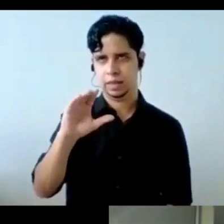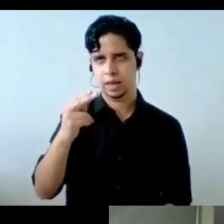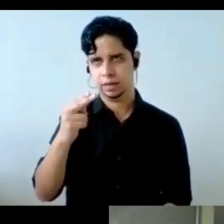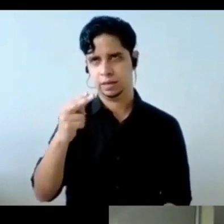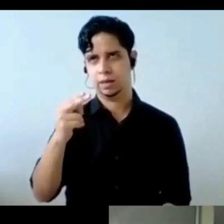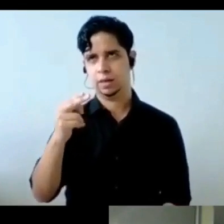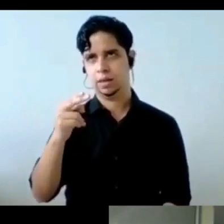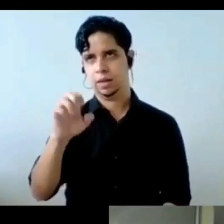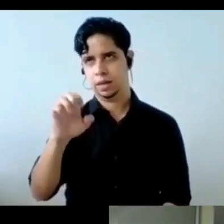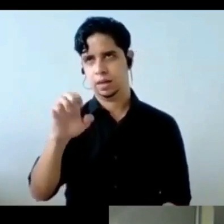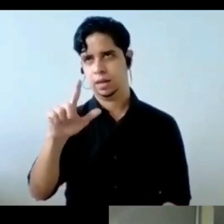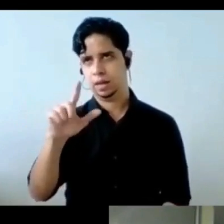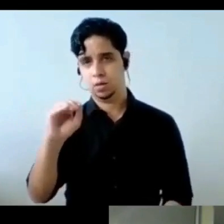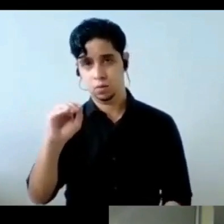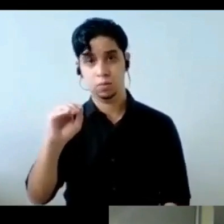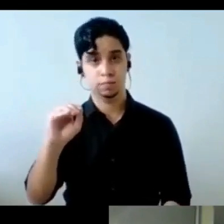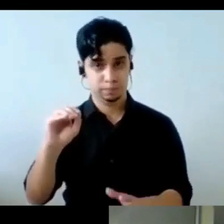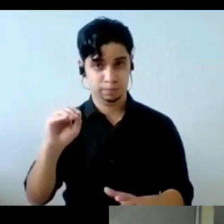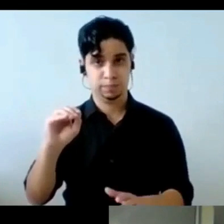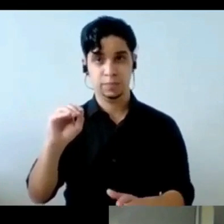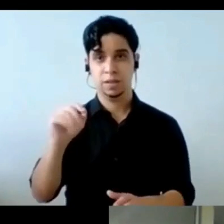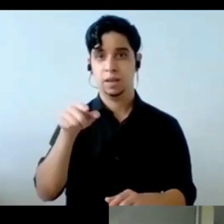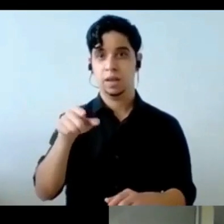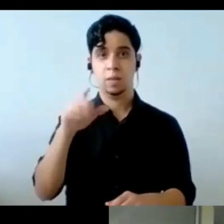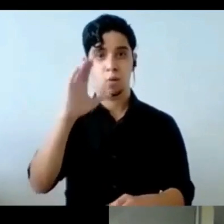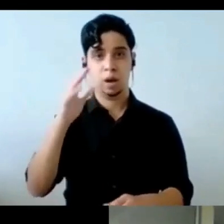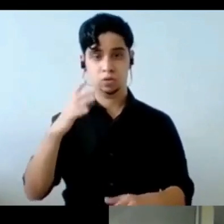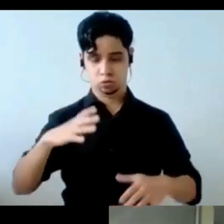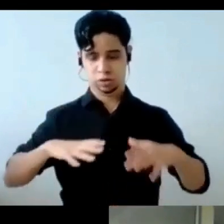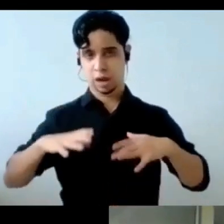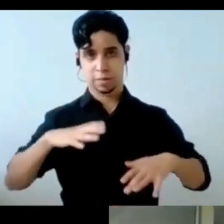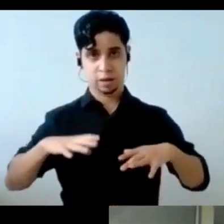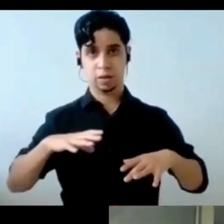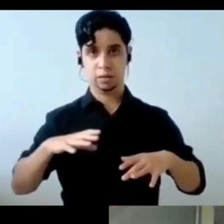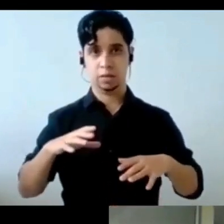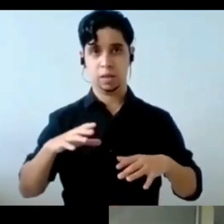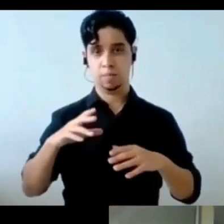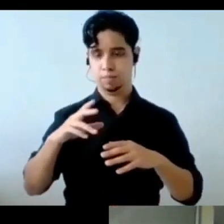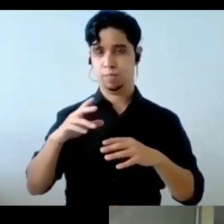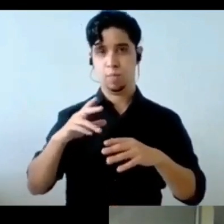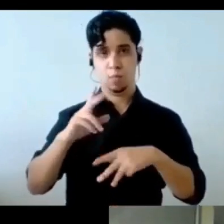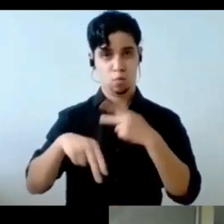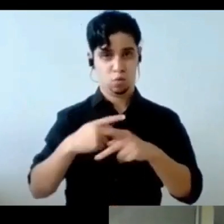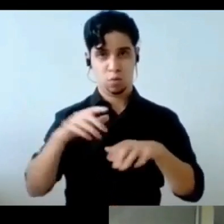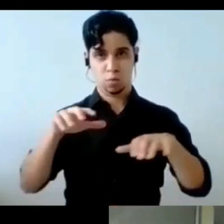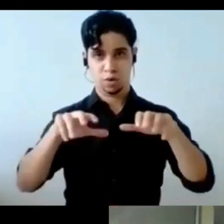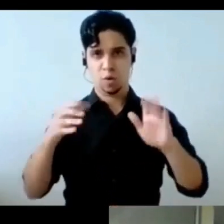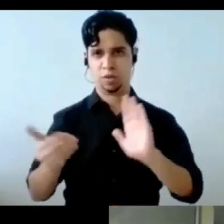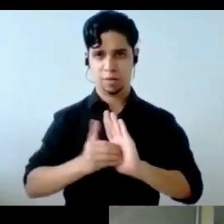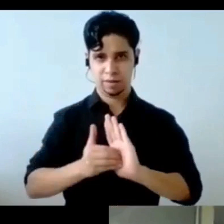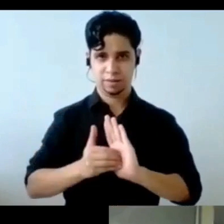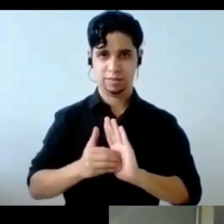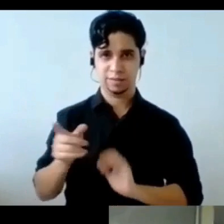TEECHEALO. Y busque promover al local y busque su camisa del Mundo de los Muñecos. Repítelo de nuevo, mijo, porque José